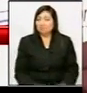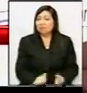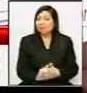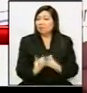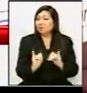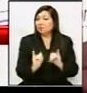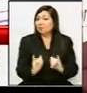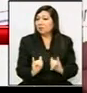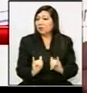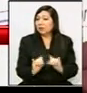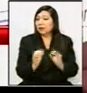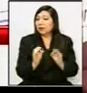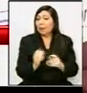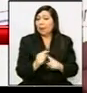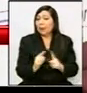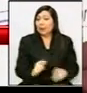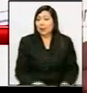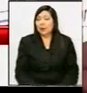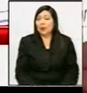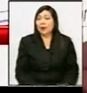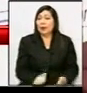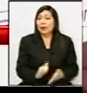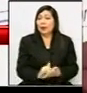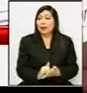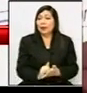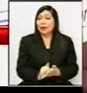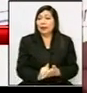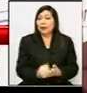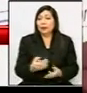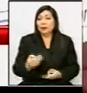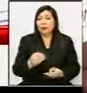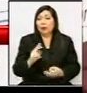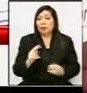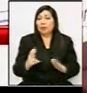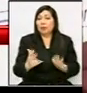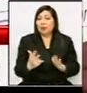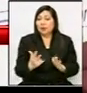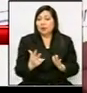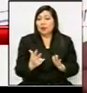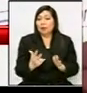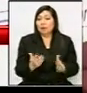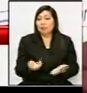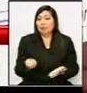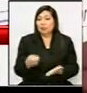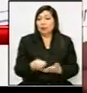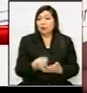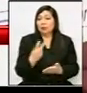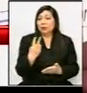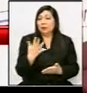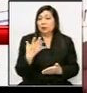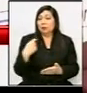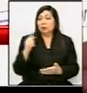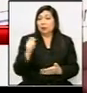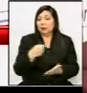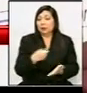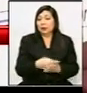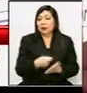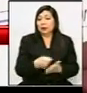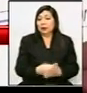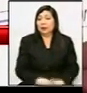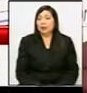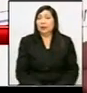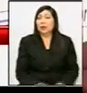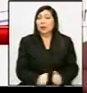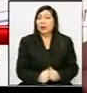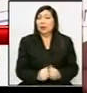en confirmarnos, pero y que con presupuesto del 2018 se iba a atender el 25% de la deuda, y